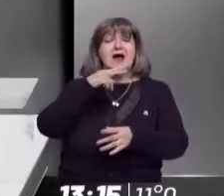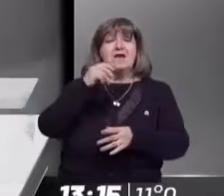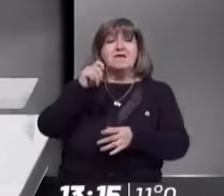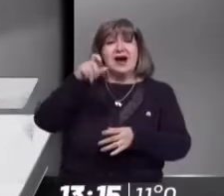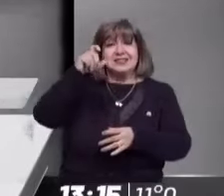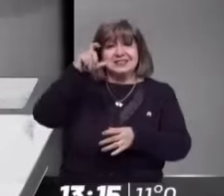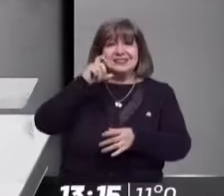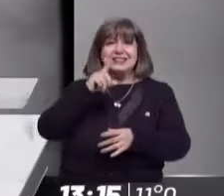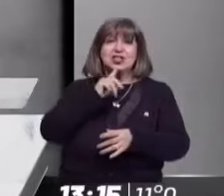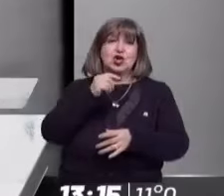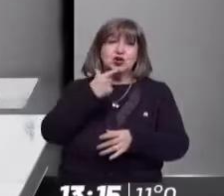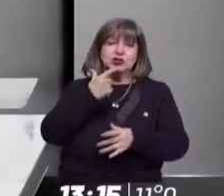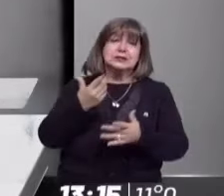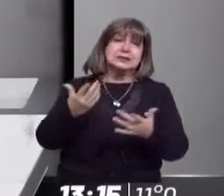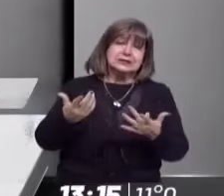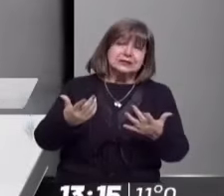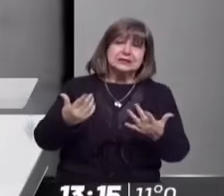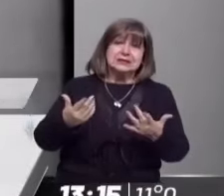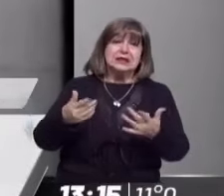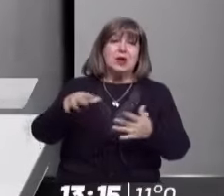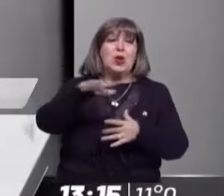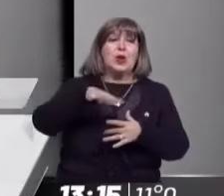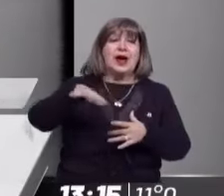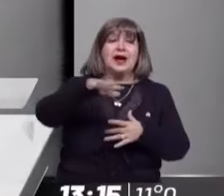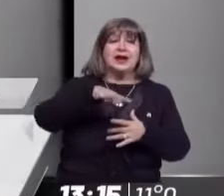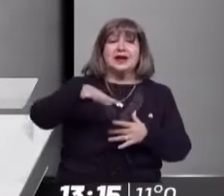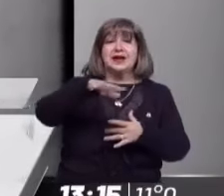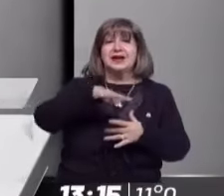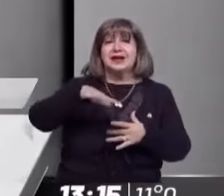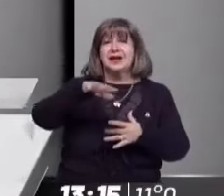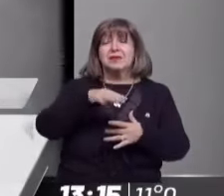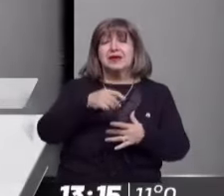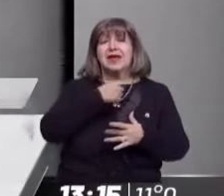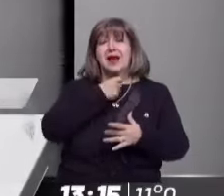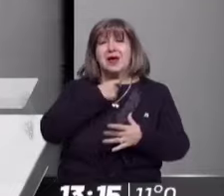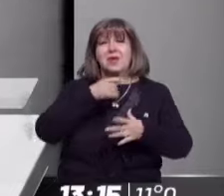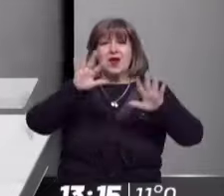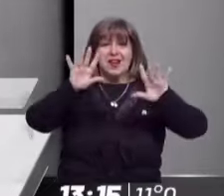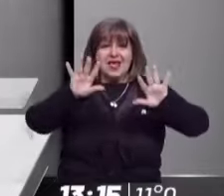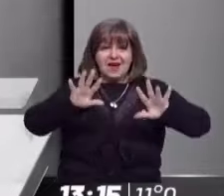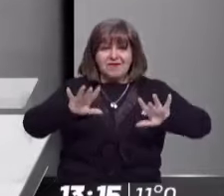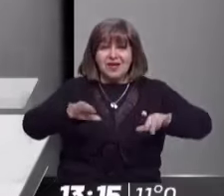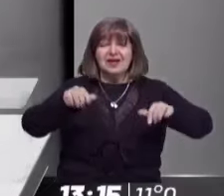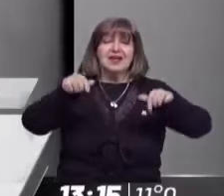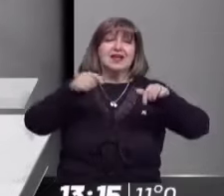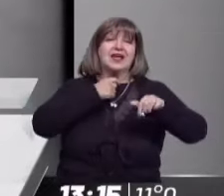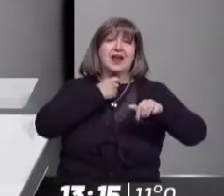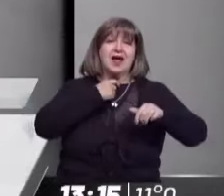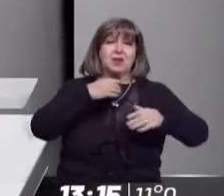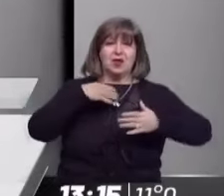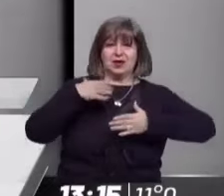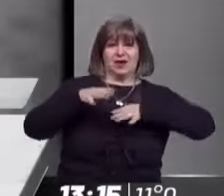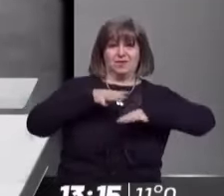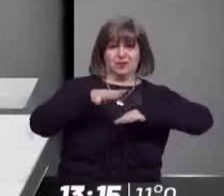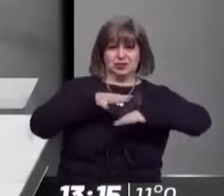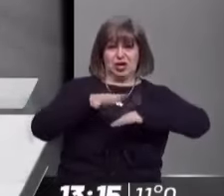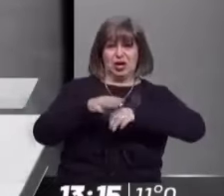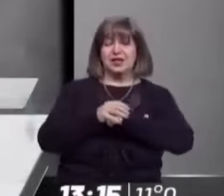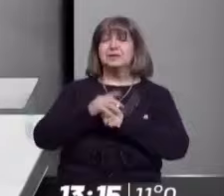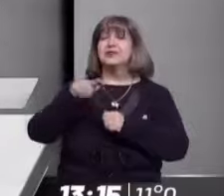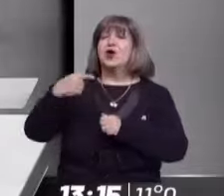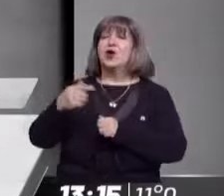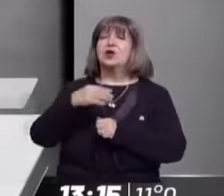la nostalgia y de la mala, o de lo que está esperando reabrir, ver la luz, a la buena. Y vengo a saludar a mi tocayo